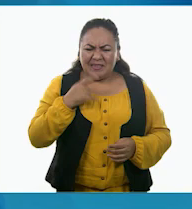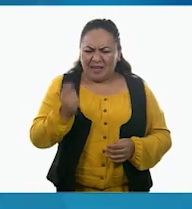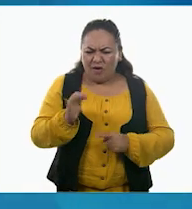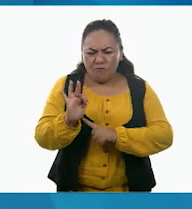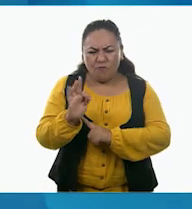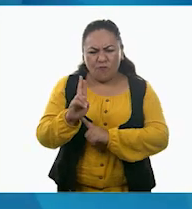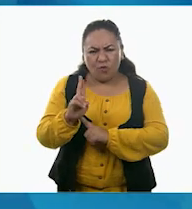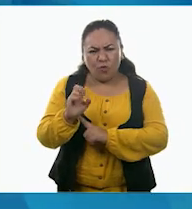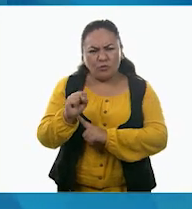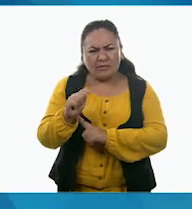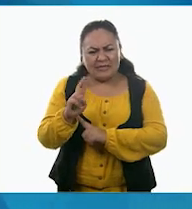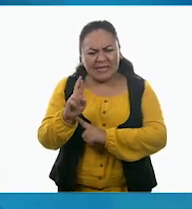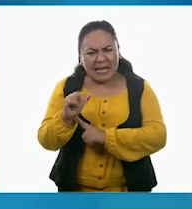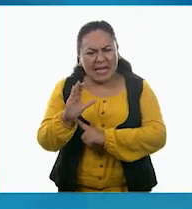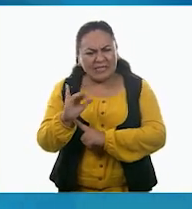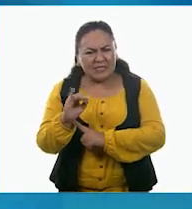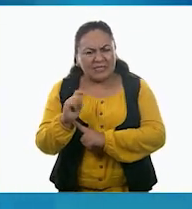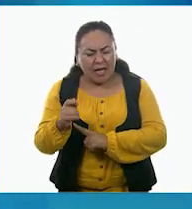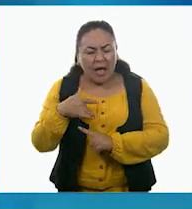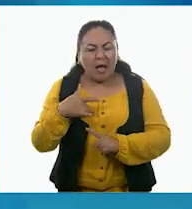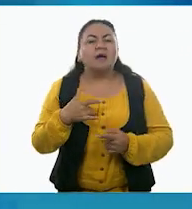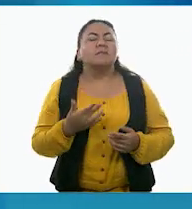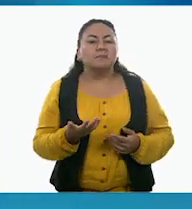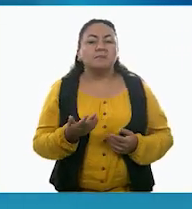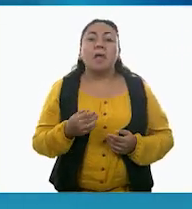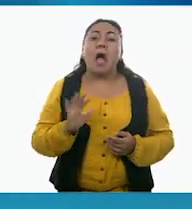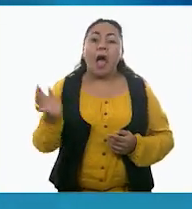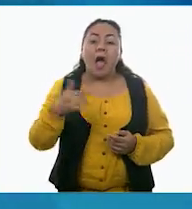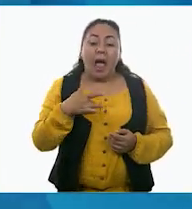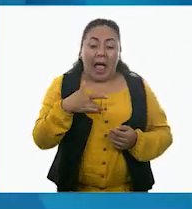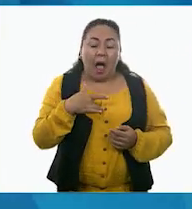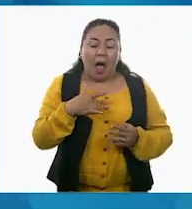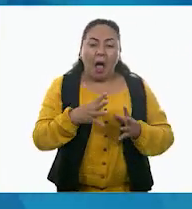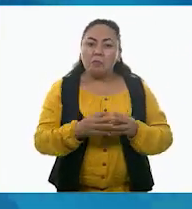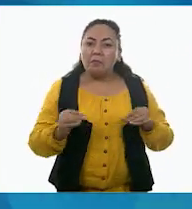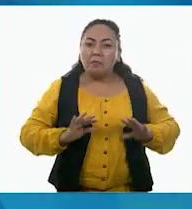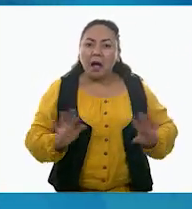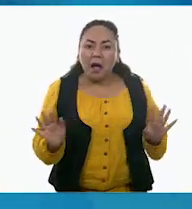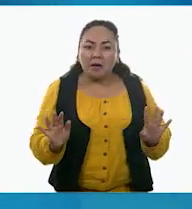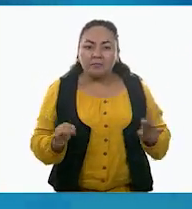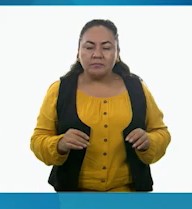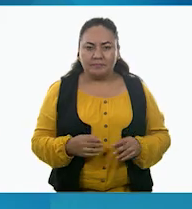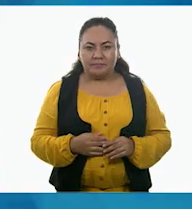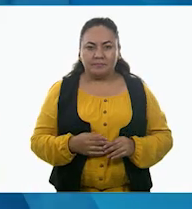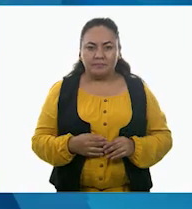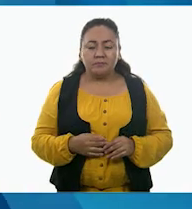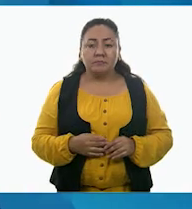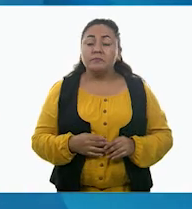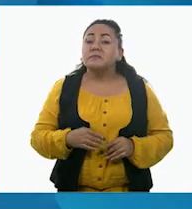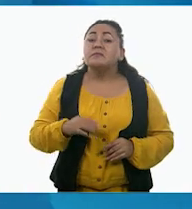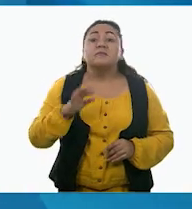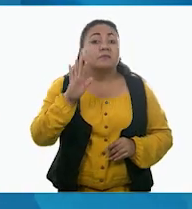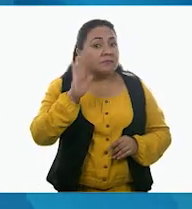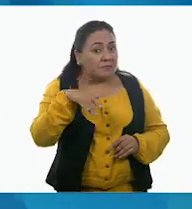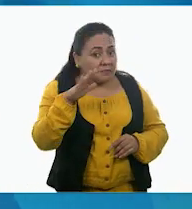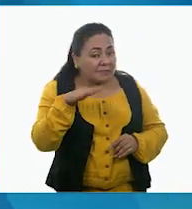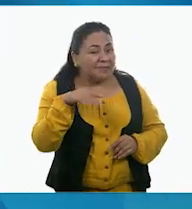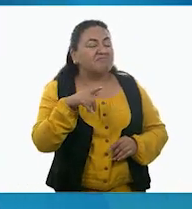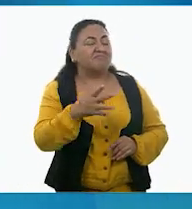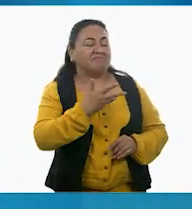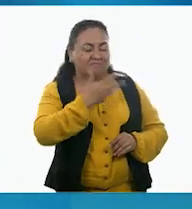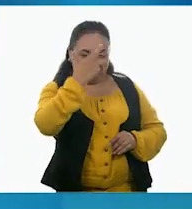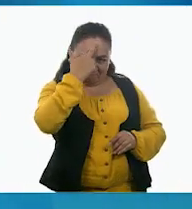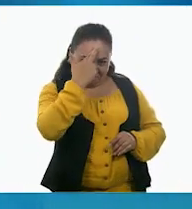¿Catlia, Basilio? La chiquetza tlamantli tlen mitzamana. Basilio, me la hago como tlatol.